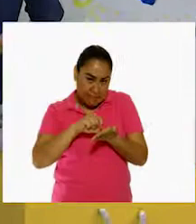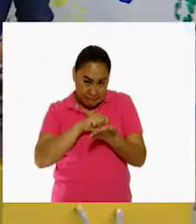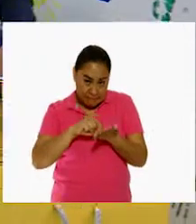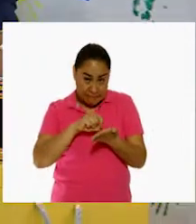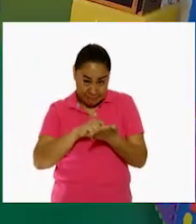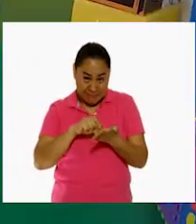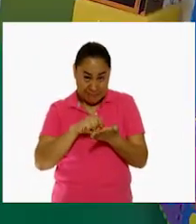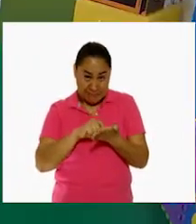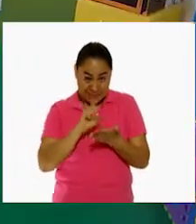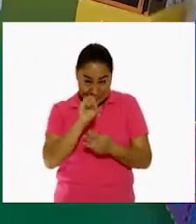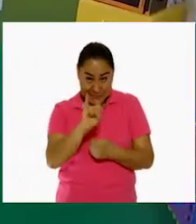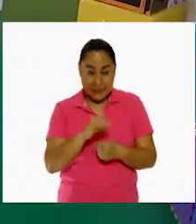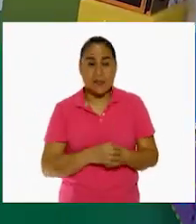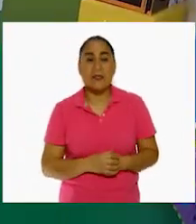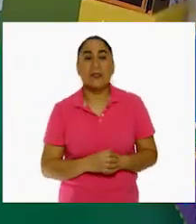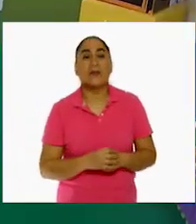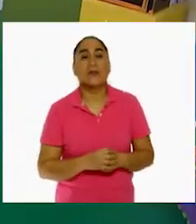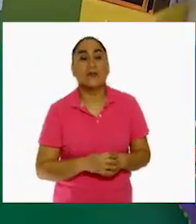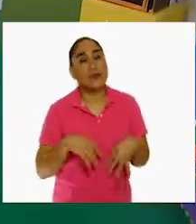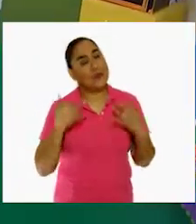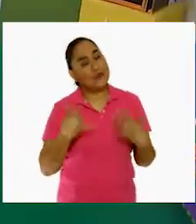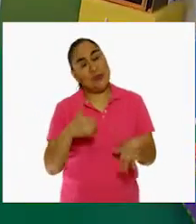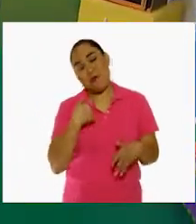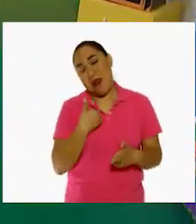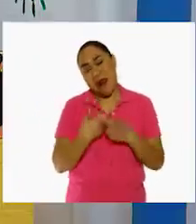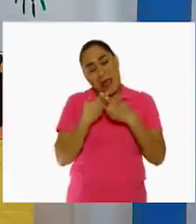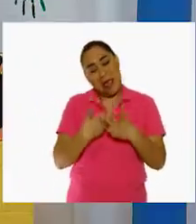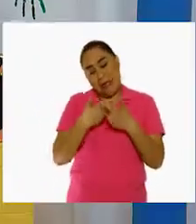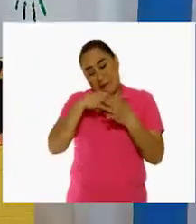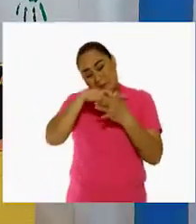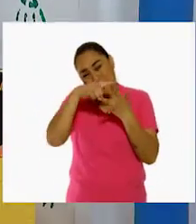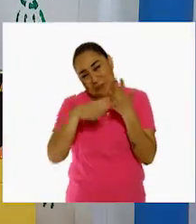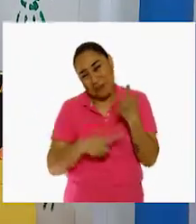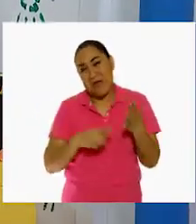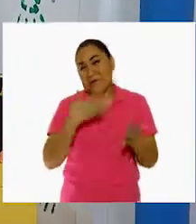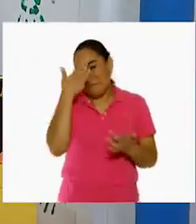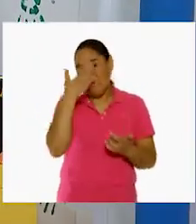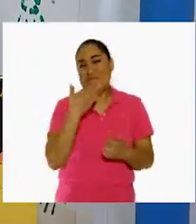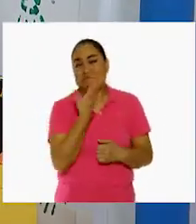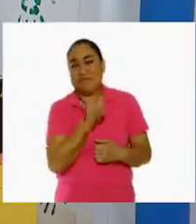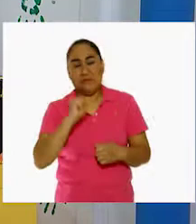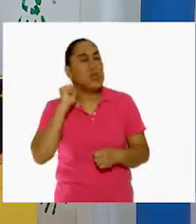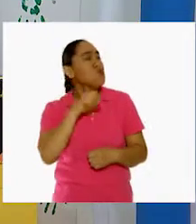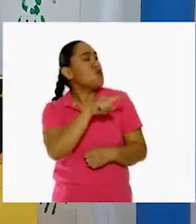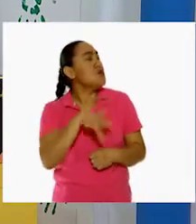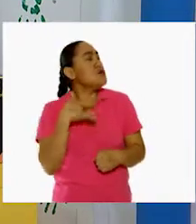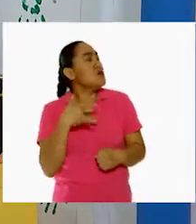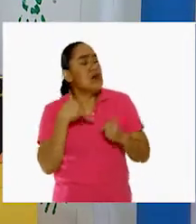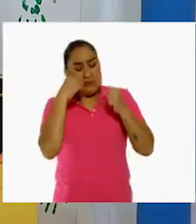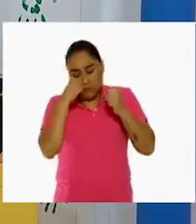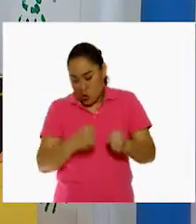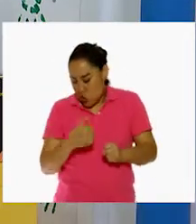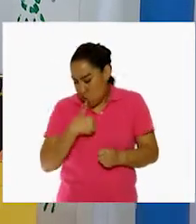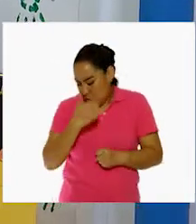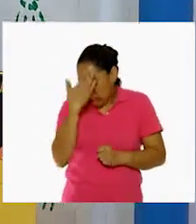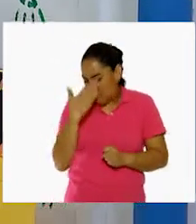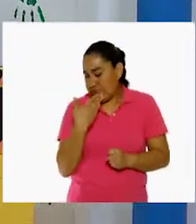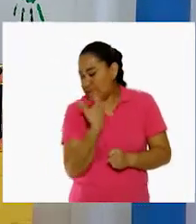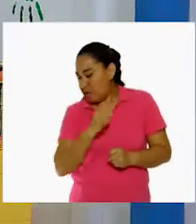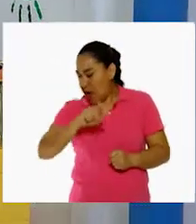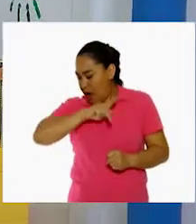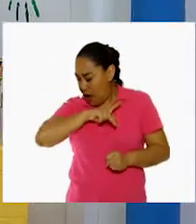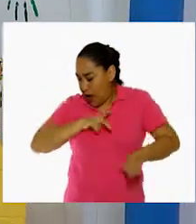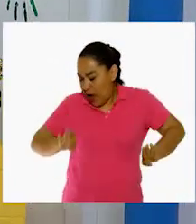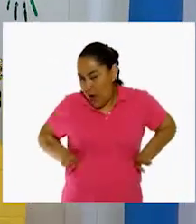A ver... Uy, me hacen falta manos. Perfecto, pero las que tengas más claras, en las que tú creas que eres mucho, muy hábil. Muy